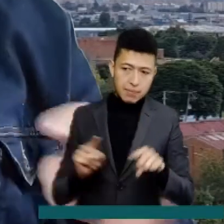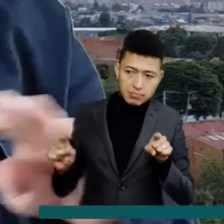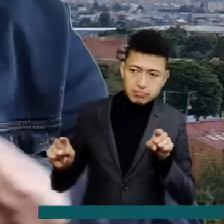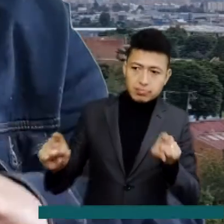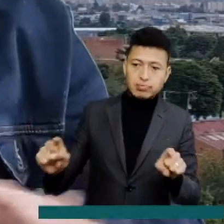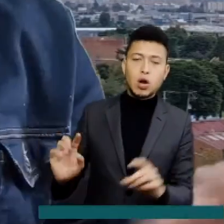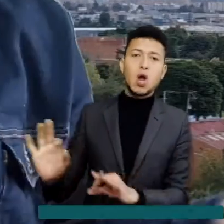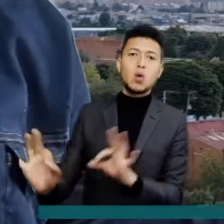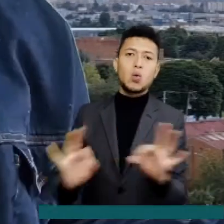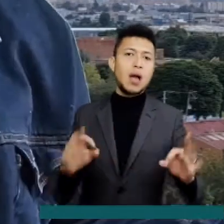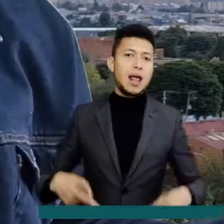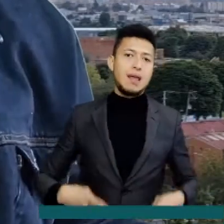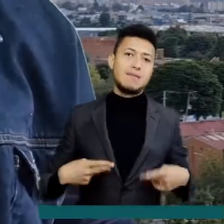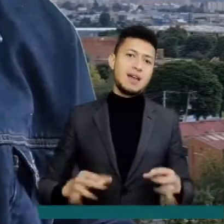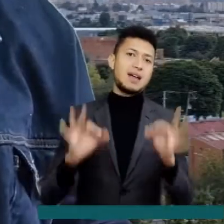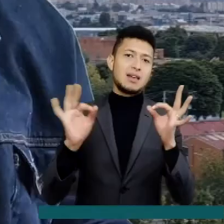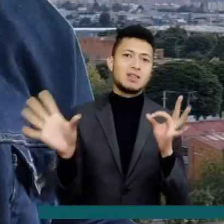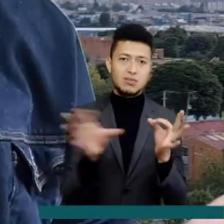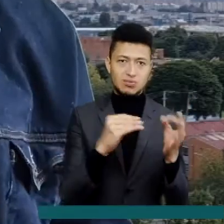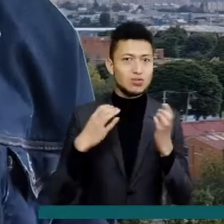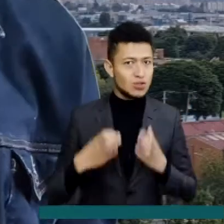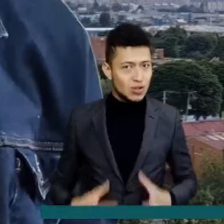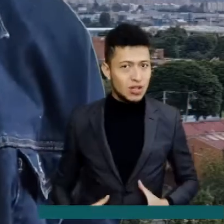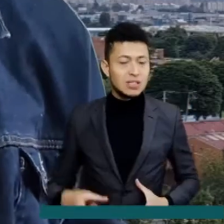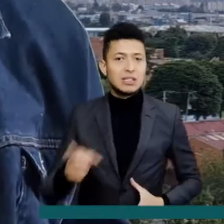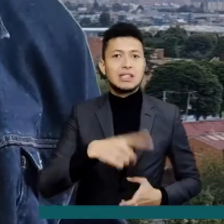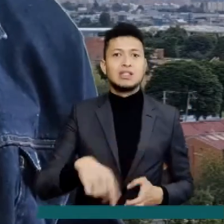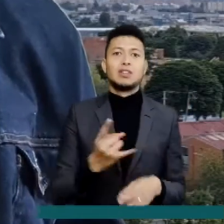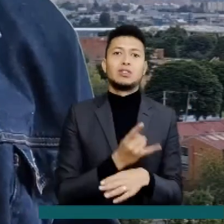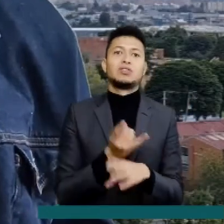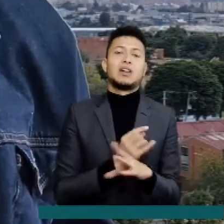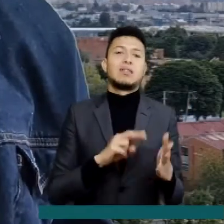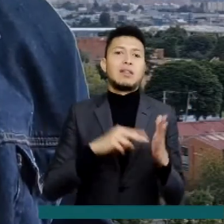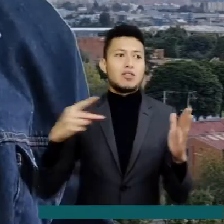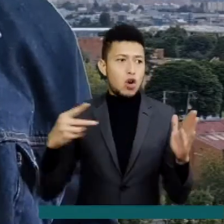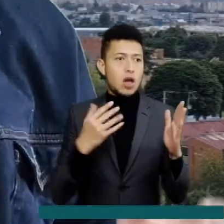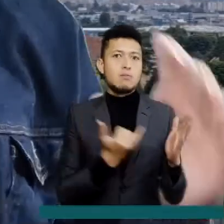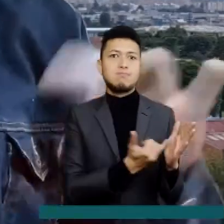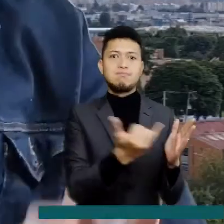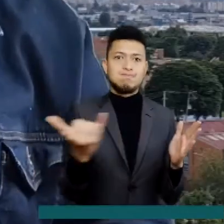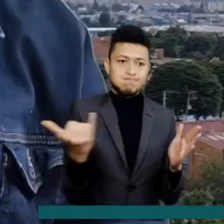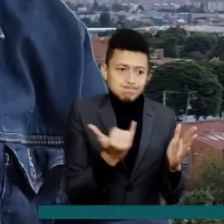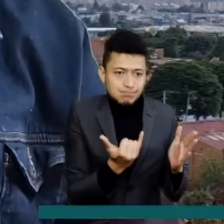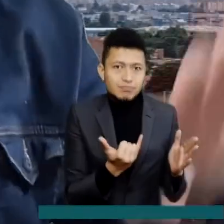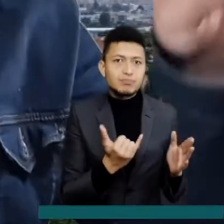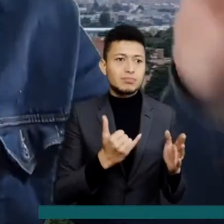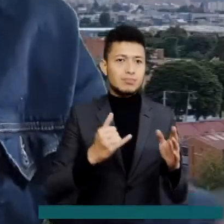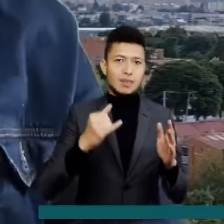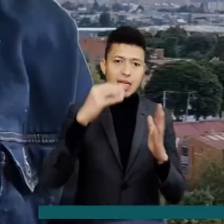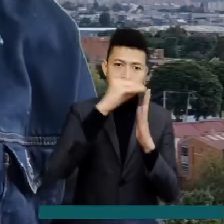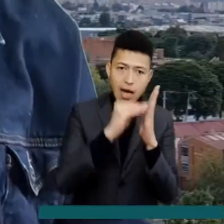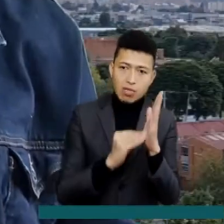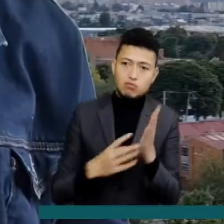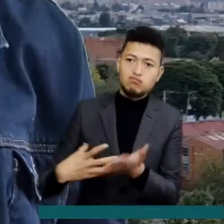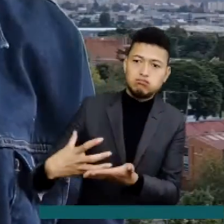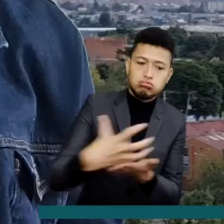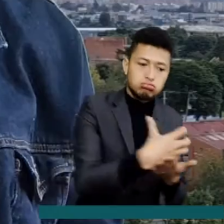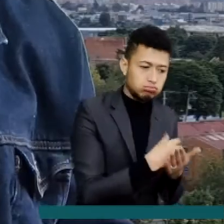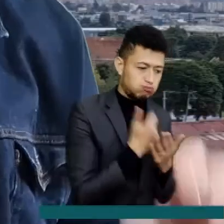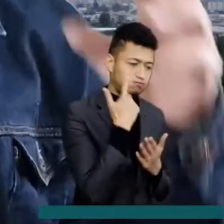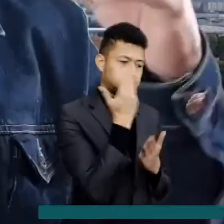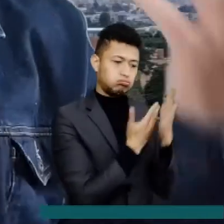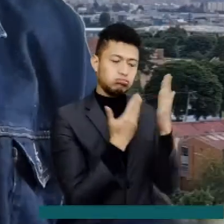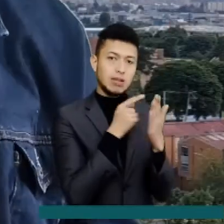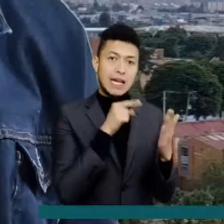cuida la calidad de vida de todos los mediante el uso de tecnologías inteligentes y el análisis de datos y en este sentido el valor